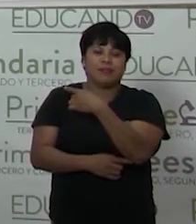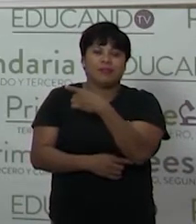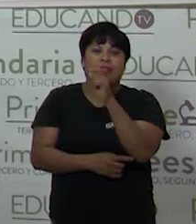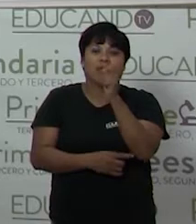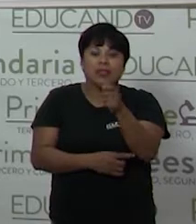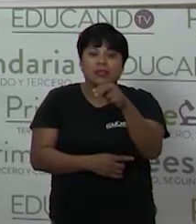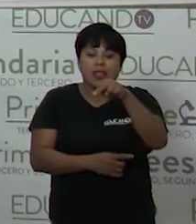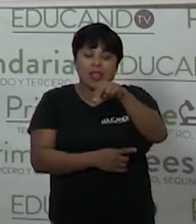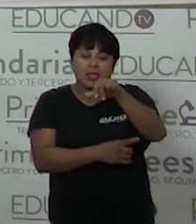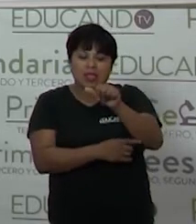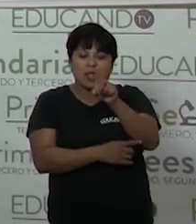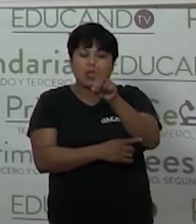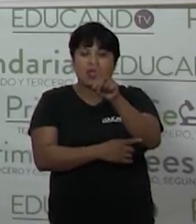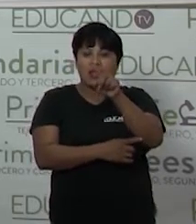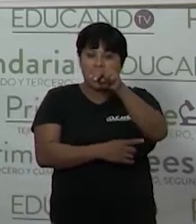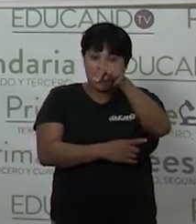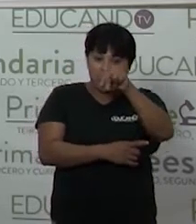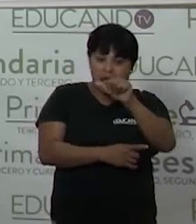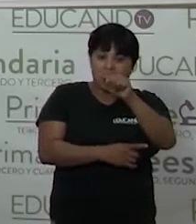y es natural